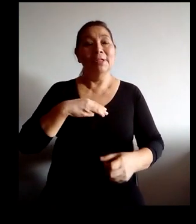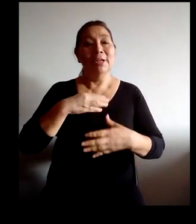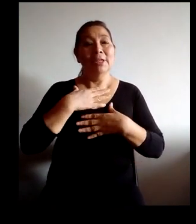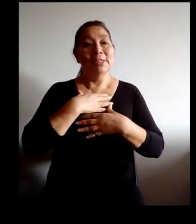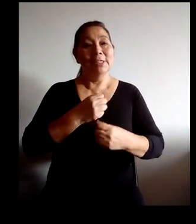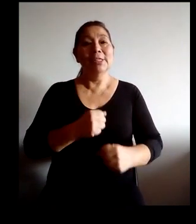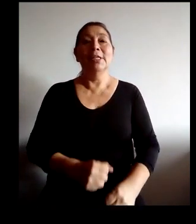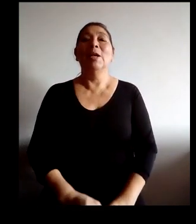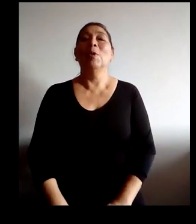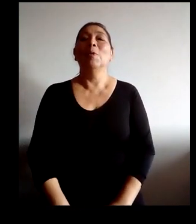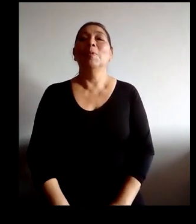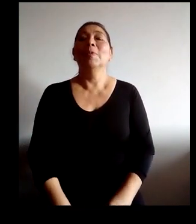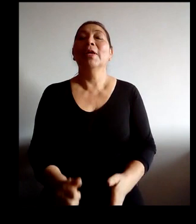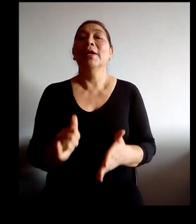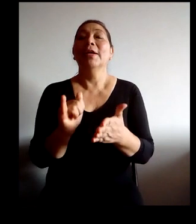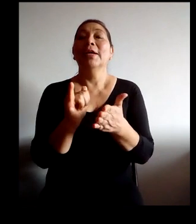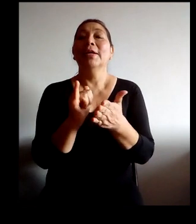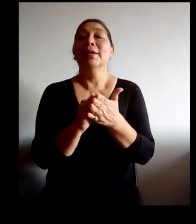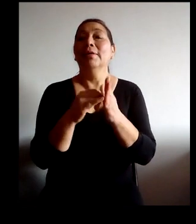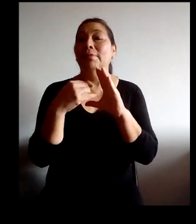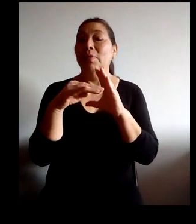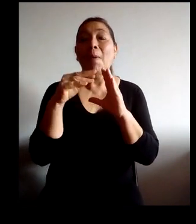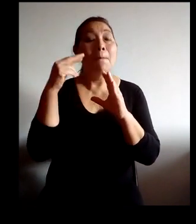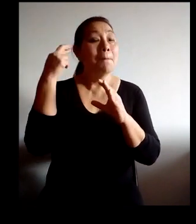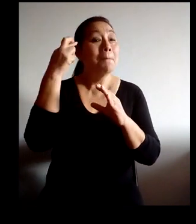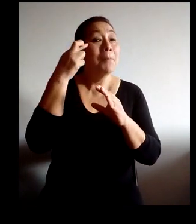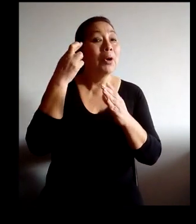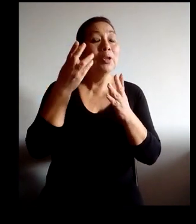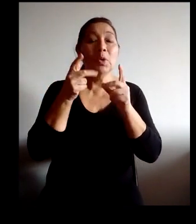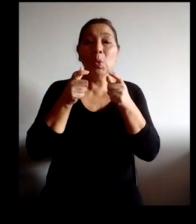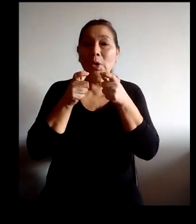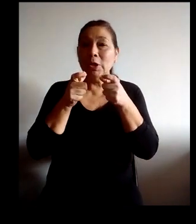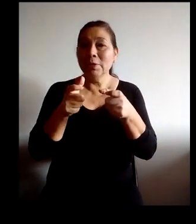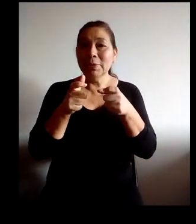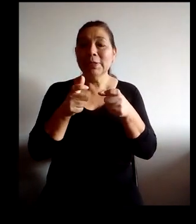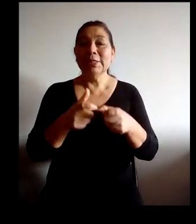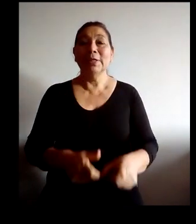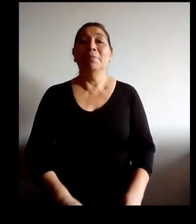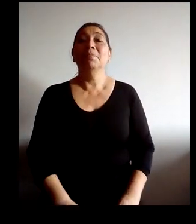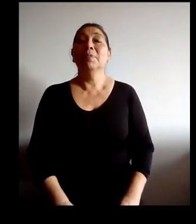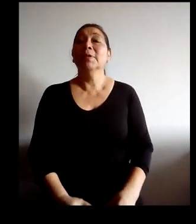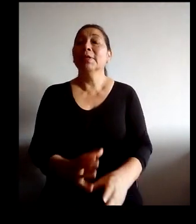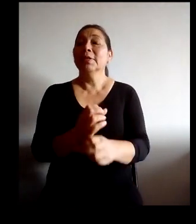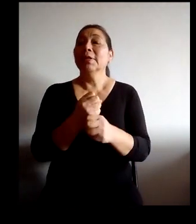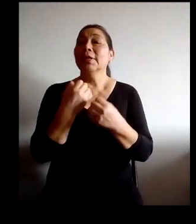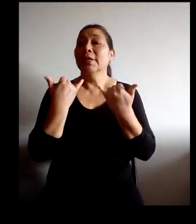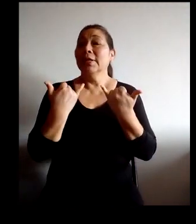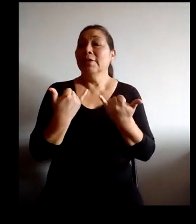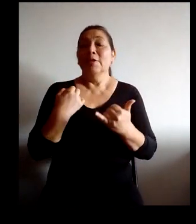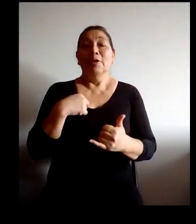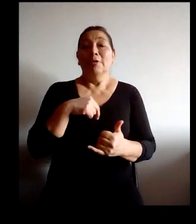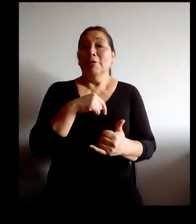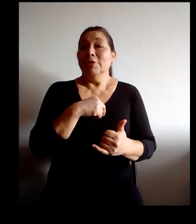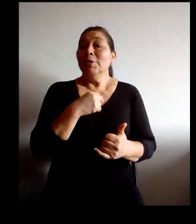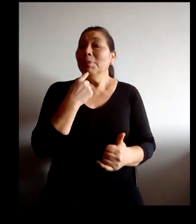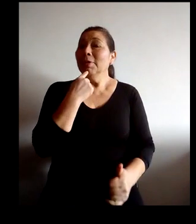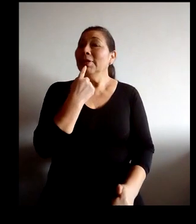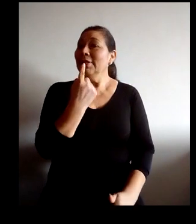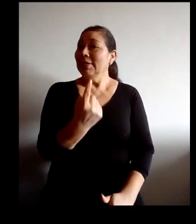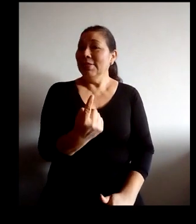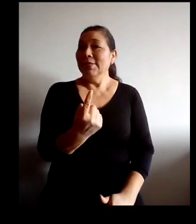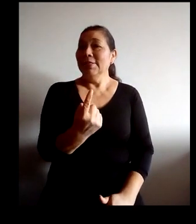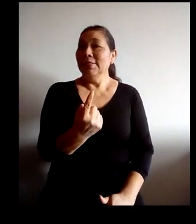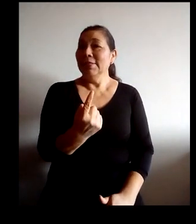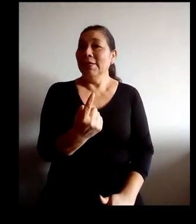Tomando en cuenta eso, nosotros reiteramos que lo que hemos señalado en otras controversias, que dentro del Perú, y de acuerdo